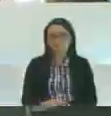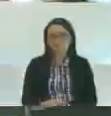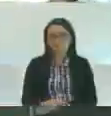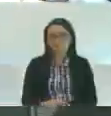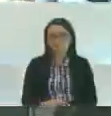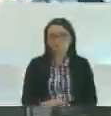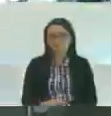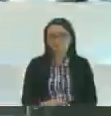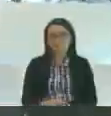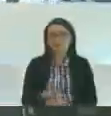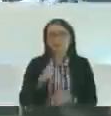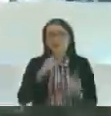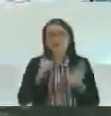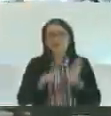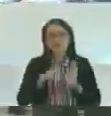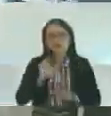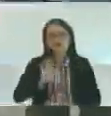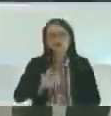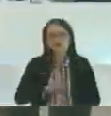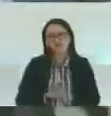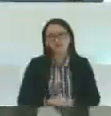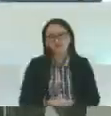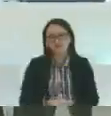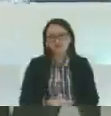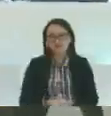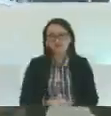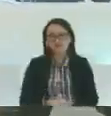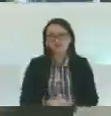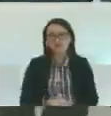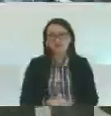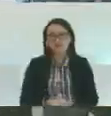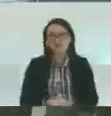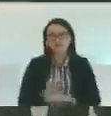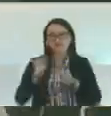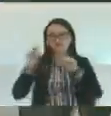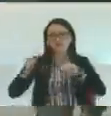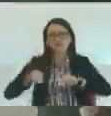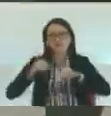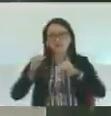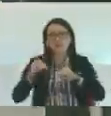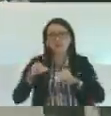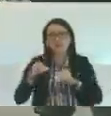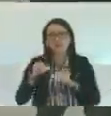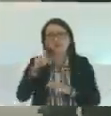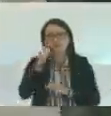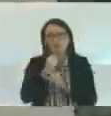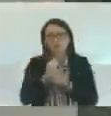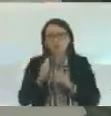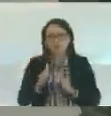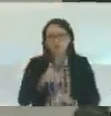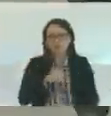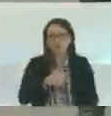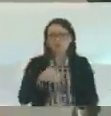Así lo cumpliré y le hago un llamado a la clase media también.